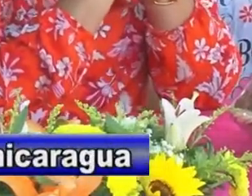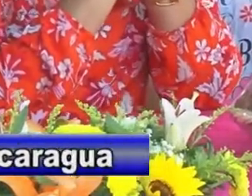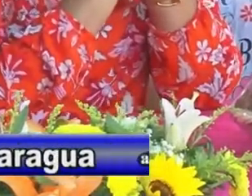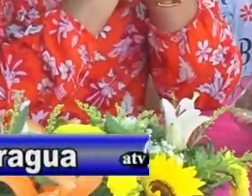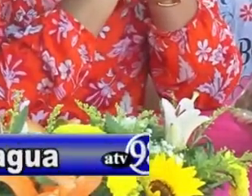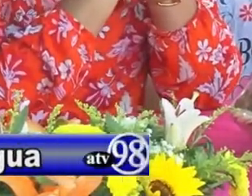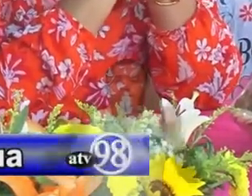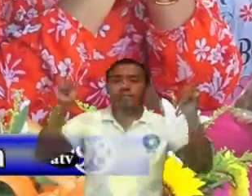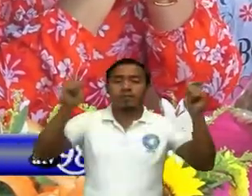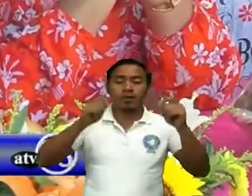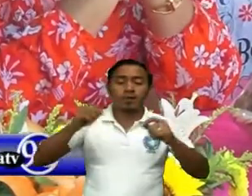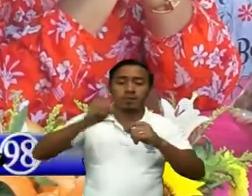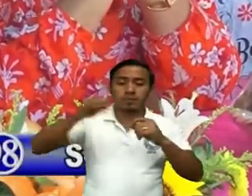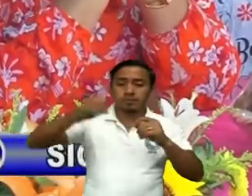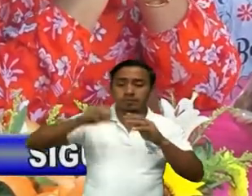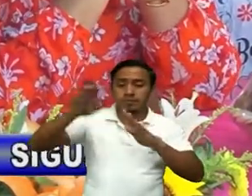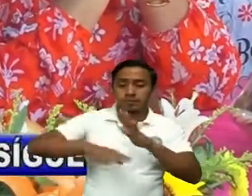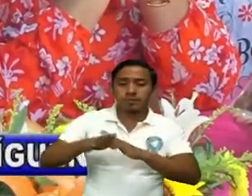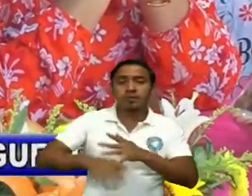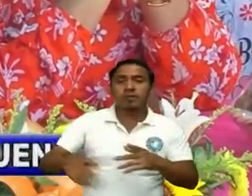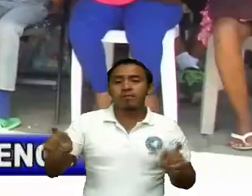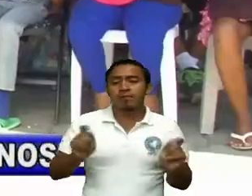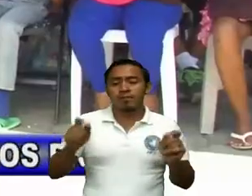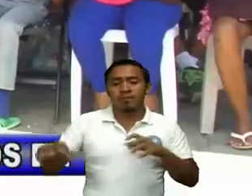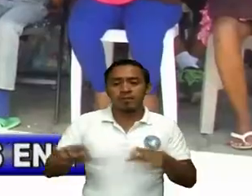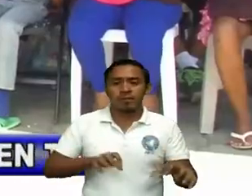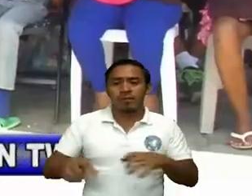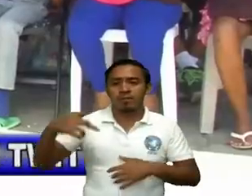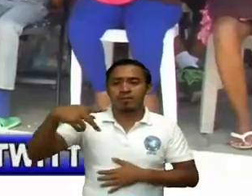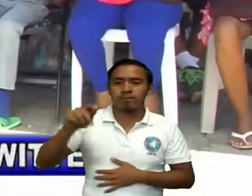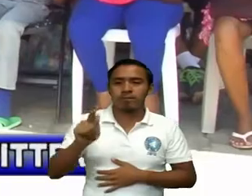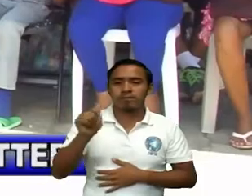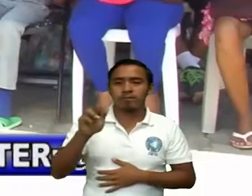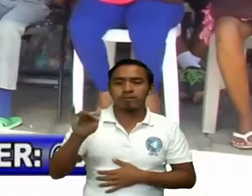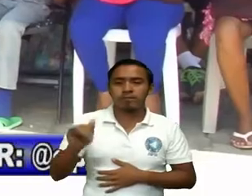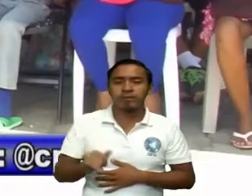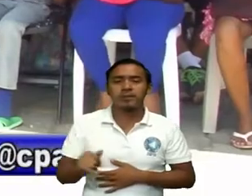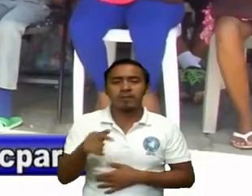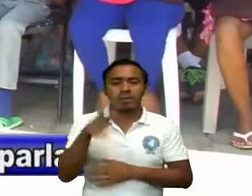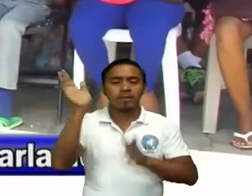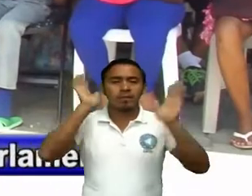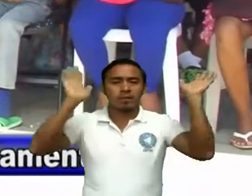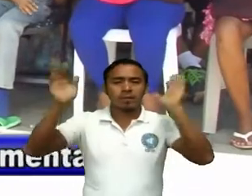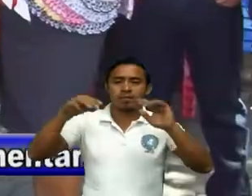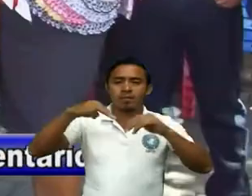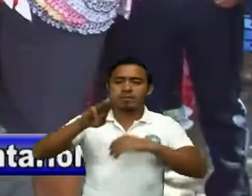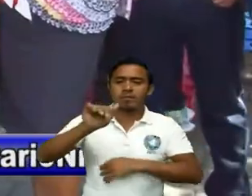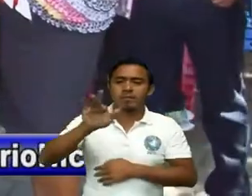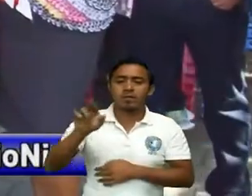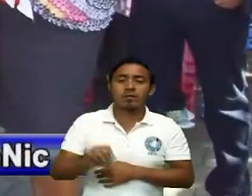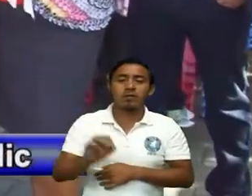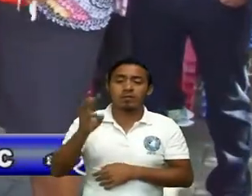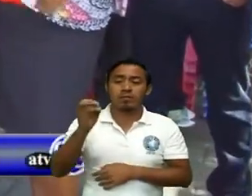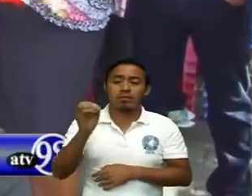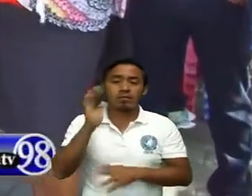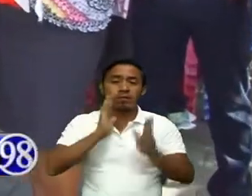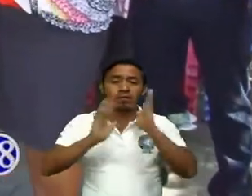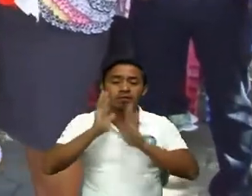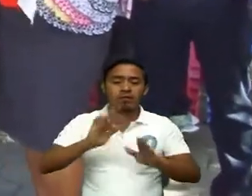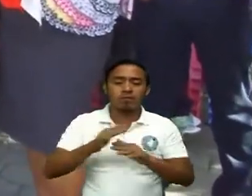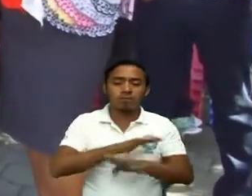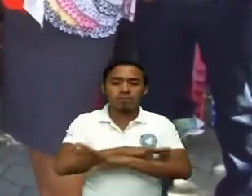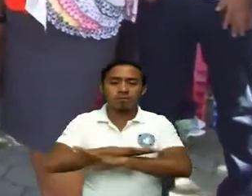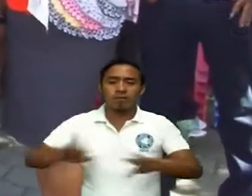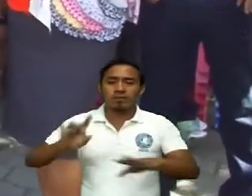El Festival de Descuentos de las Fiestas Patrias dará inicio en el mercado El Mayoreo el 30 de agosto y finalizará el